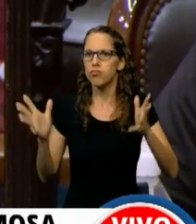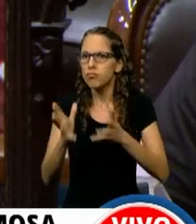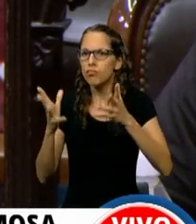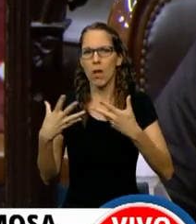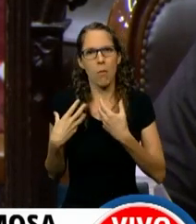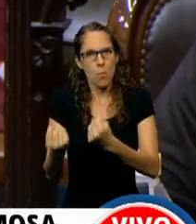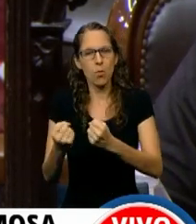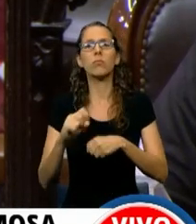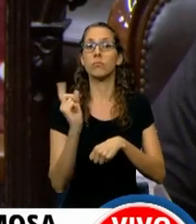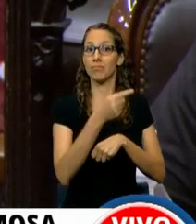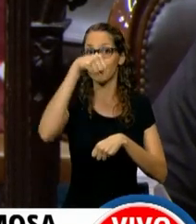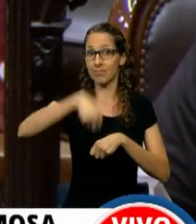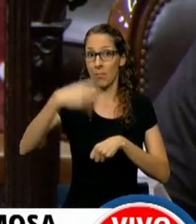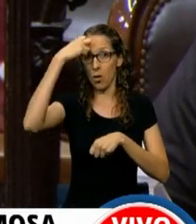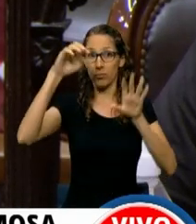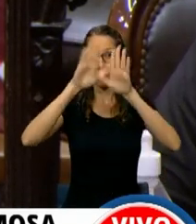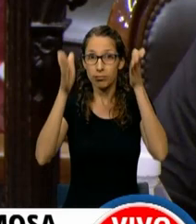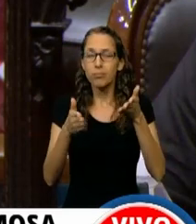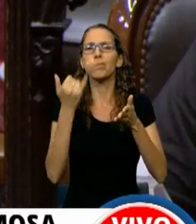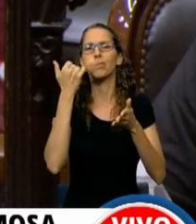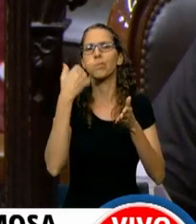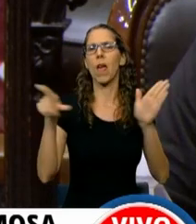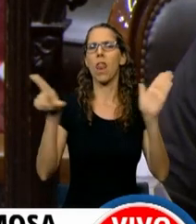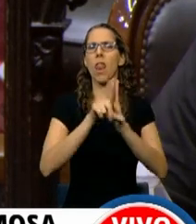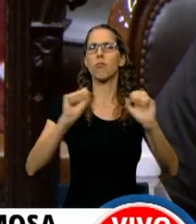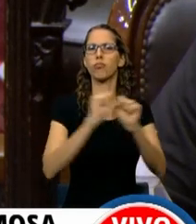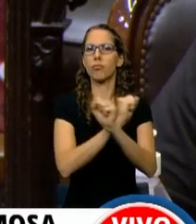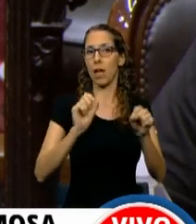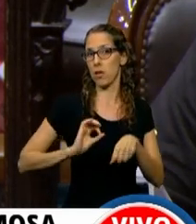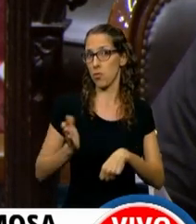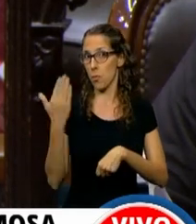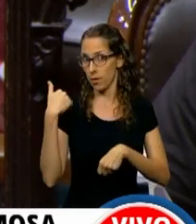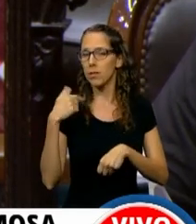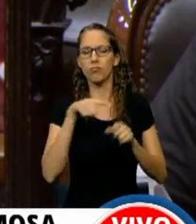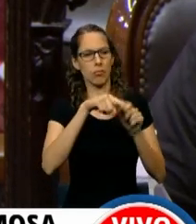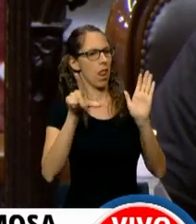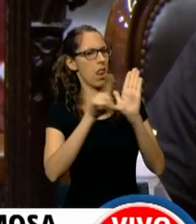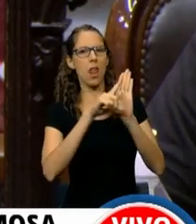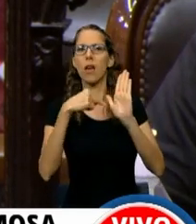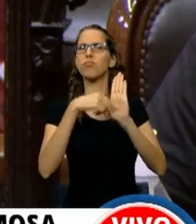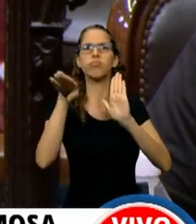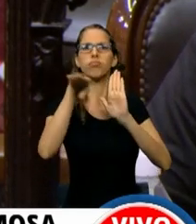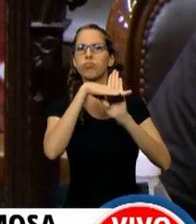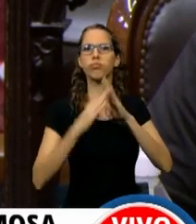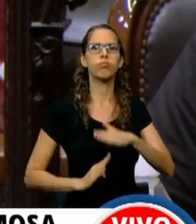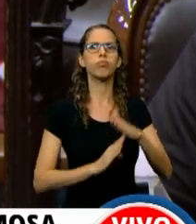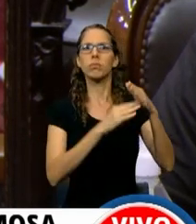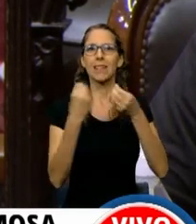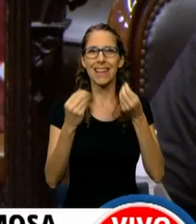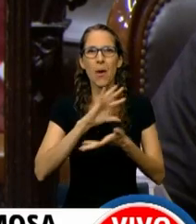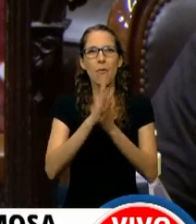recinto hemos aprobado una ley en el año 2020 que tenía como uno de los ejes principales al programa de